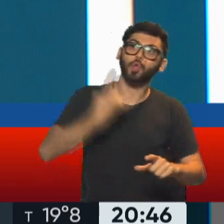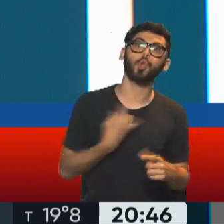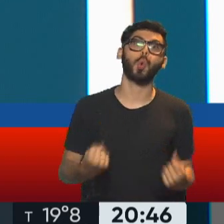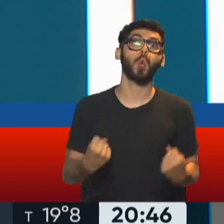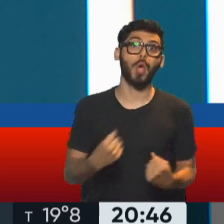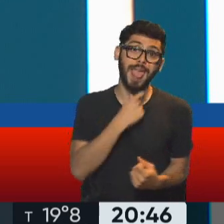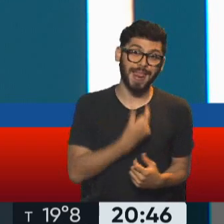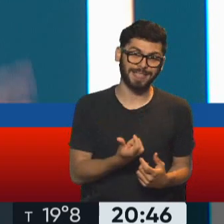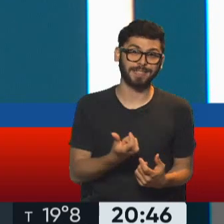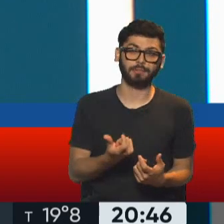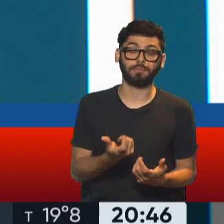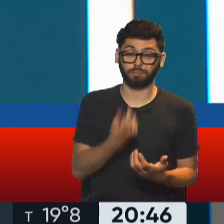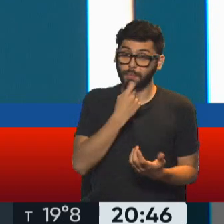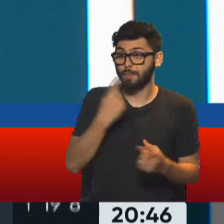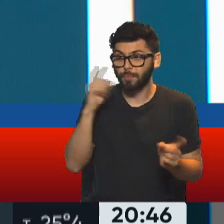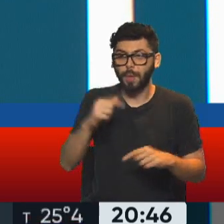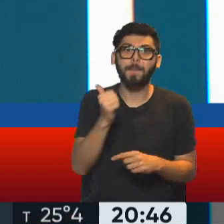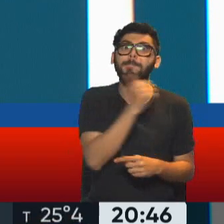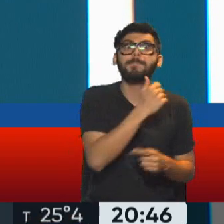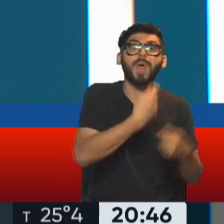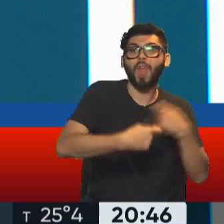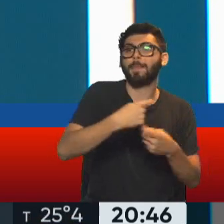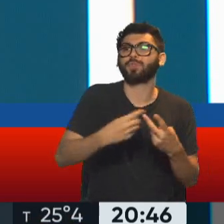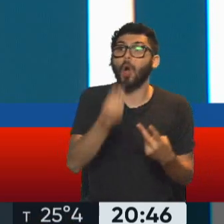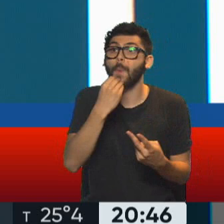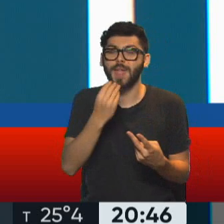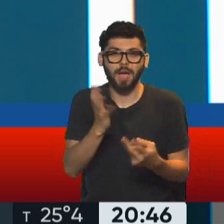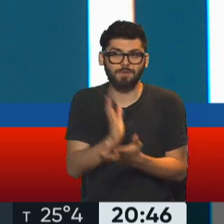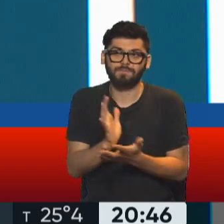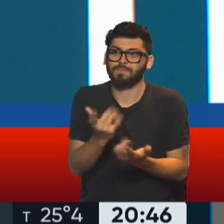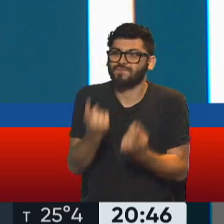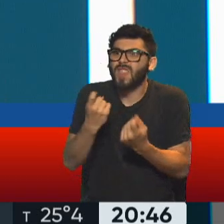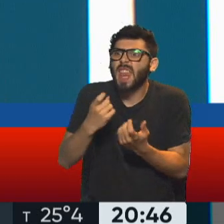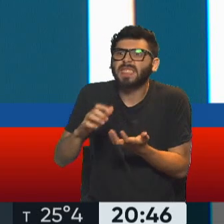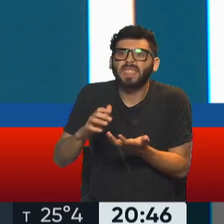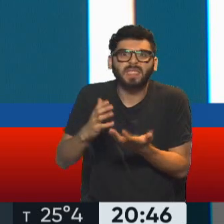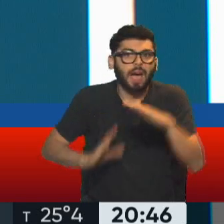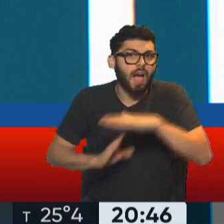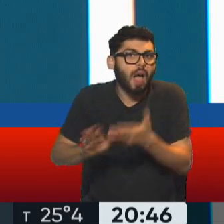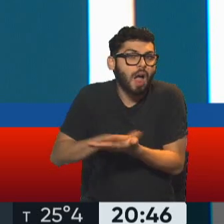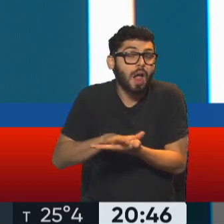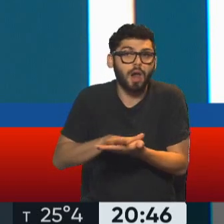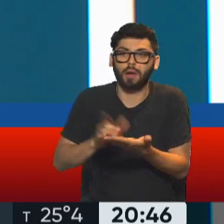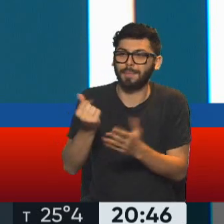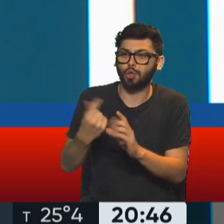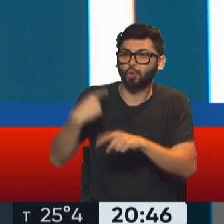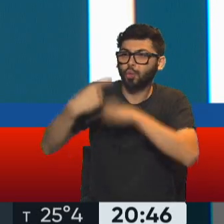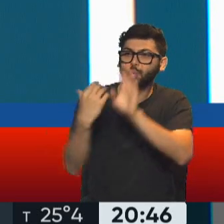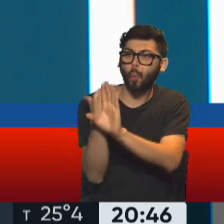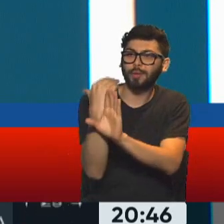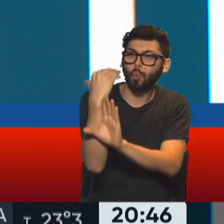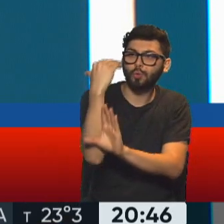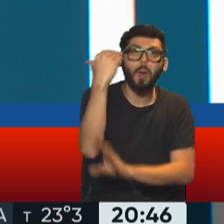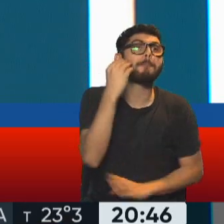puede ser que los medicamentos, los alimentos, lo que son los productos de primera necesidad, todo el tiempo estén subiendo cuando no se entiende cuáles son los